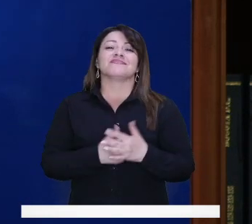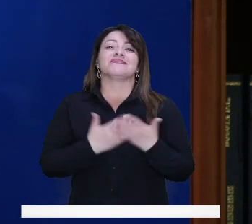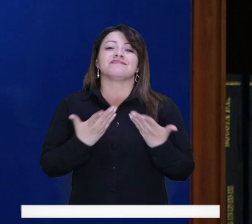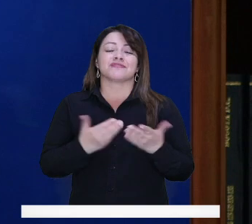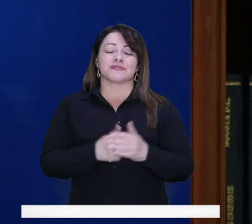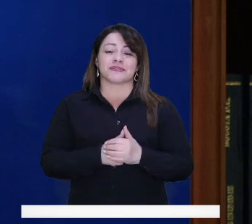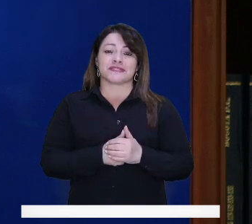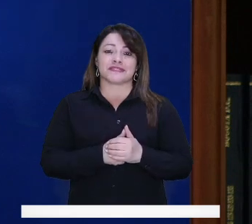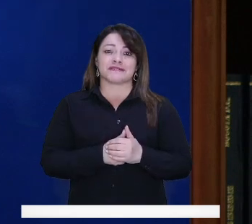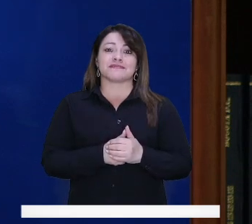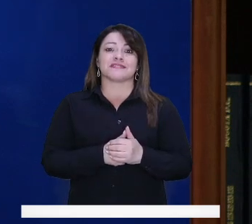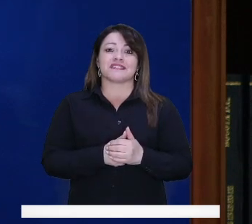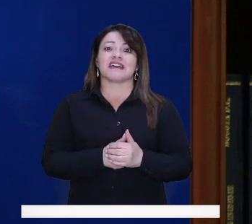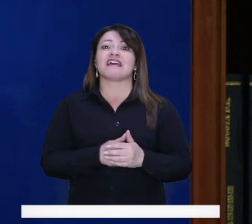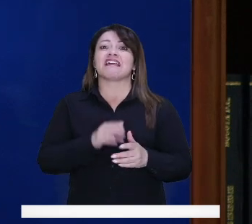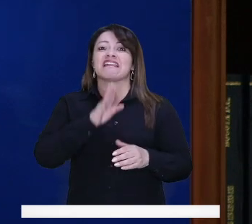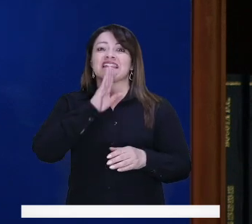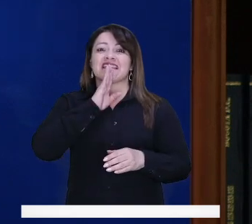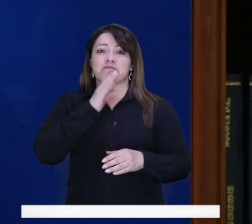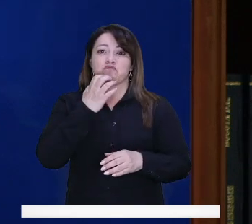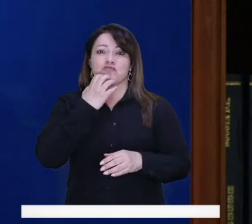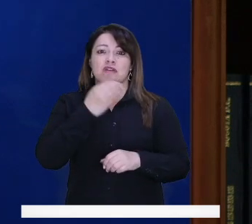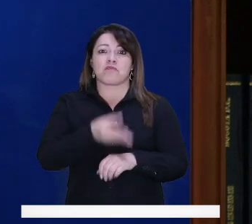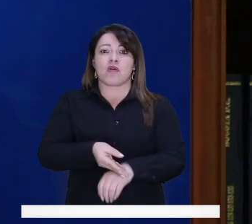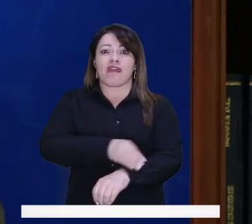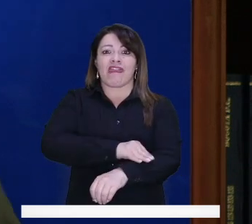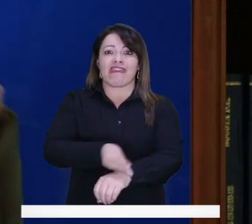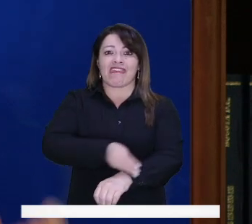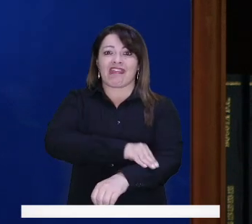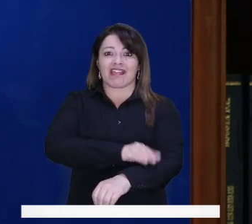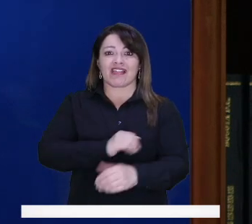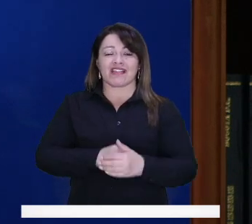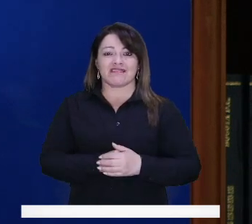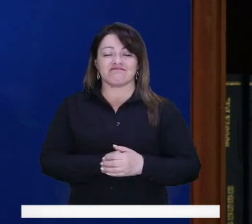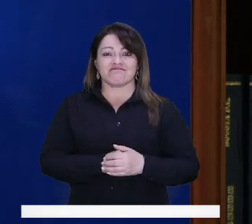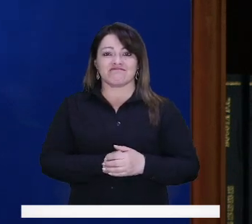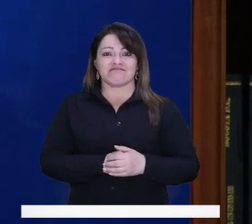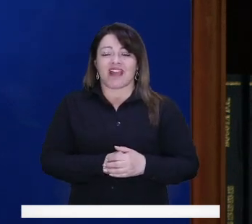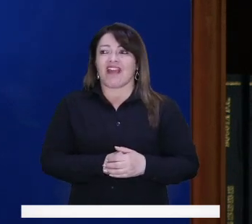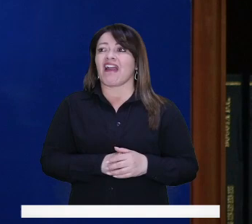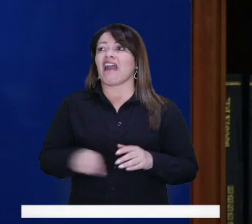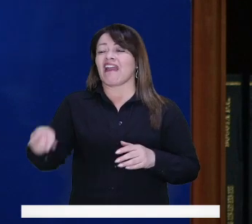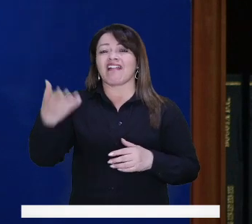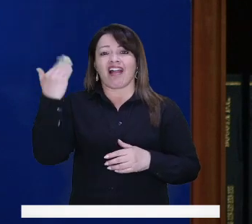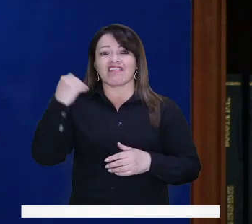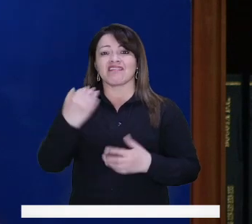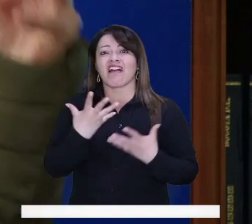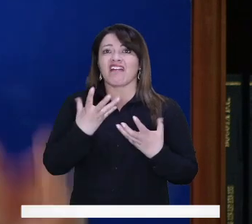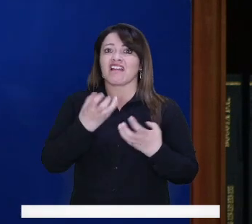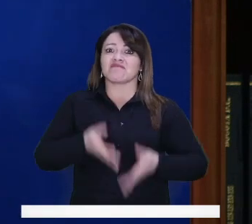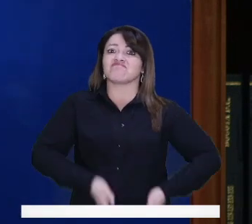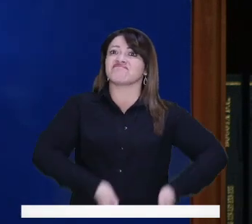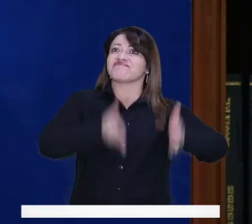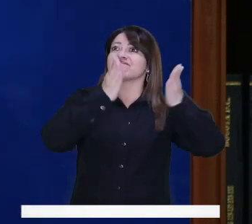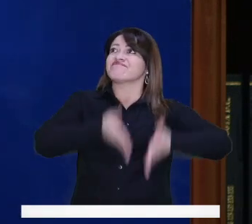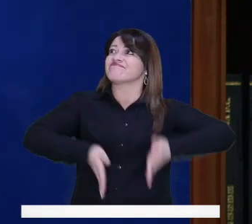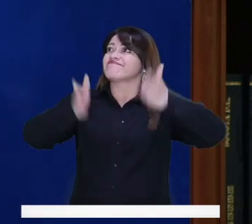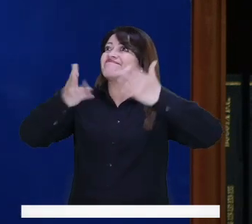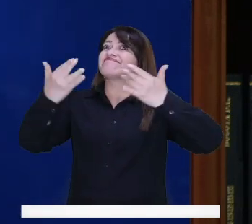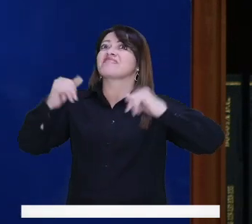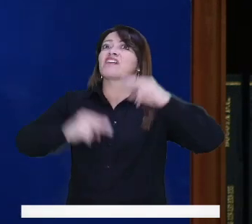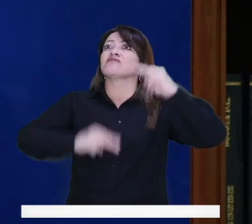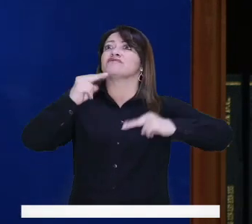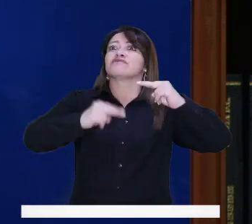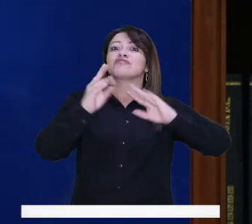esa mirada desarrollista de Enrique Peñalosa. Todo lo quiere volver cemento, todo lo quiere volver concreto, todo lo quiere volver